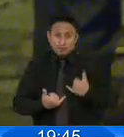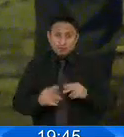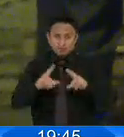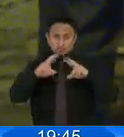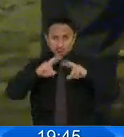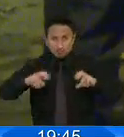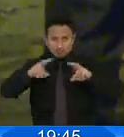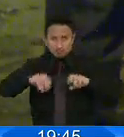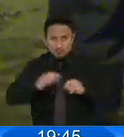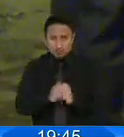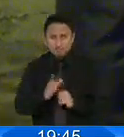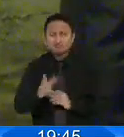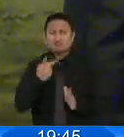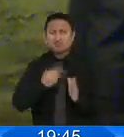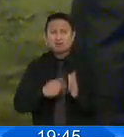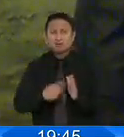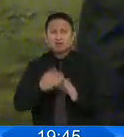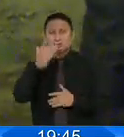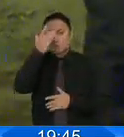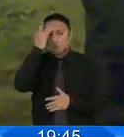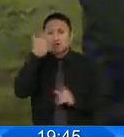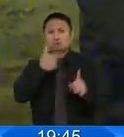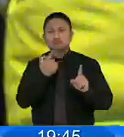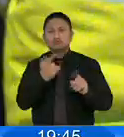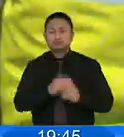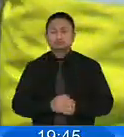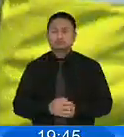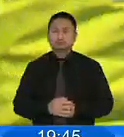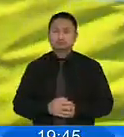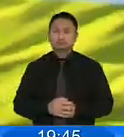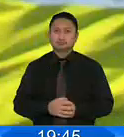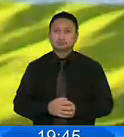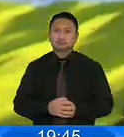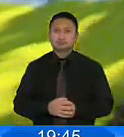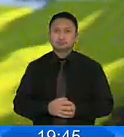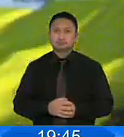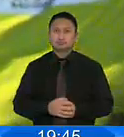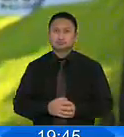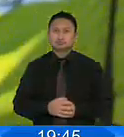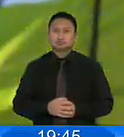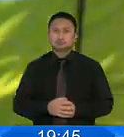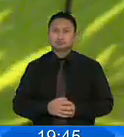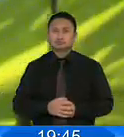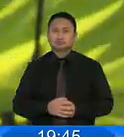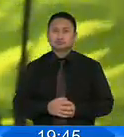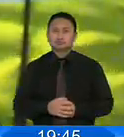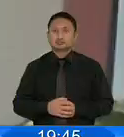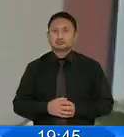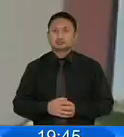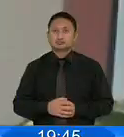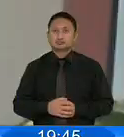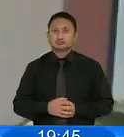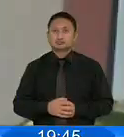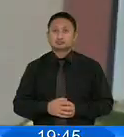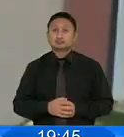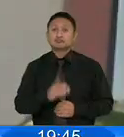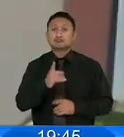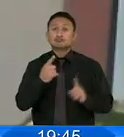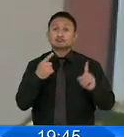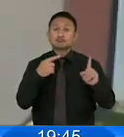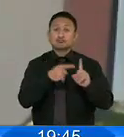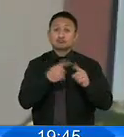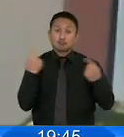las motivaciones del asesinato bajo la modalidad de sicariato, es decir, muerte por encargo. El que está herido es amigo